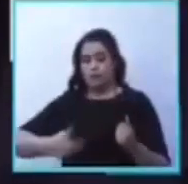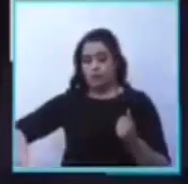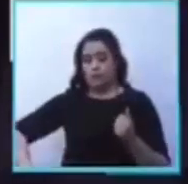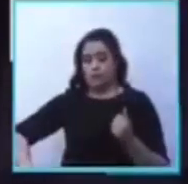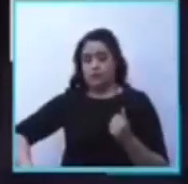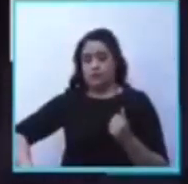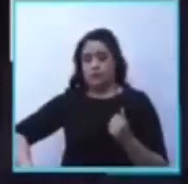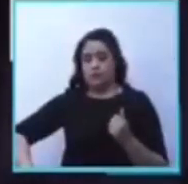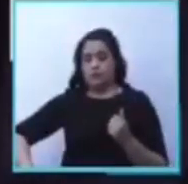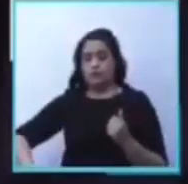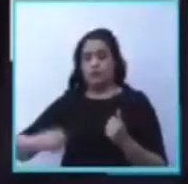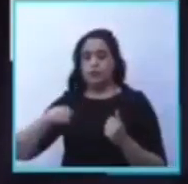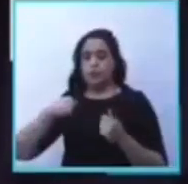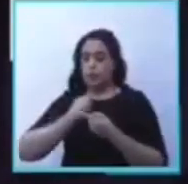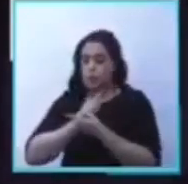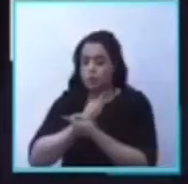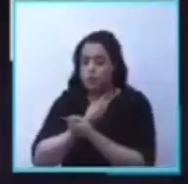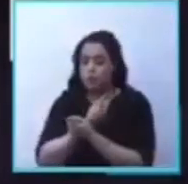en forma pública,